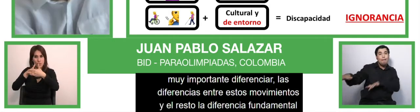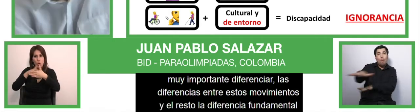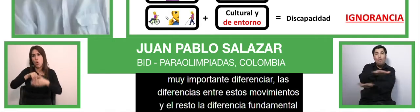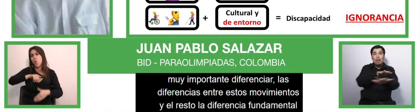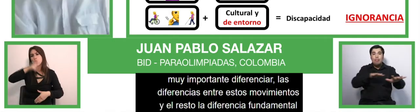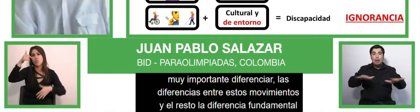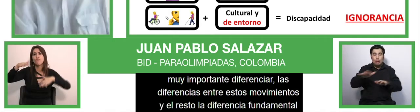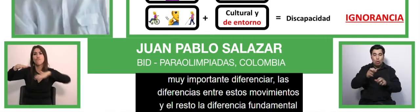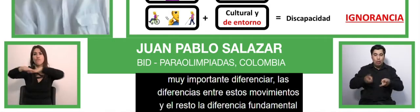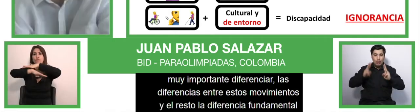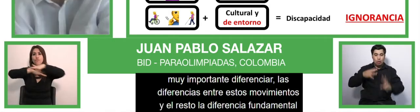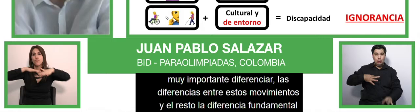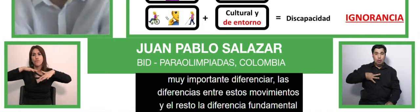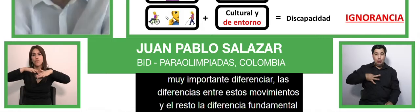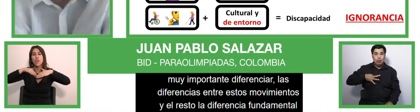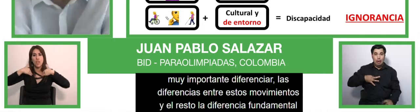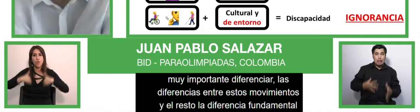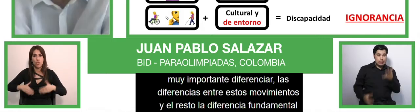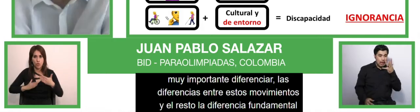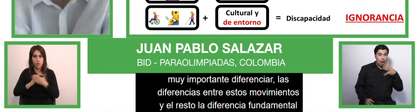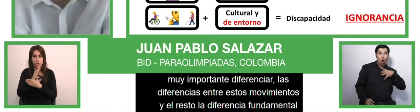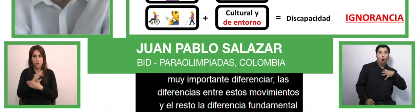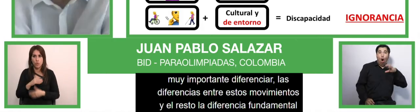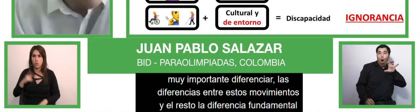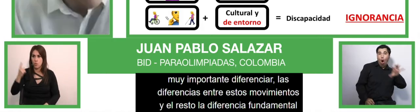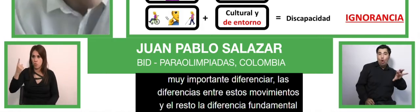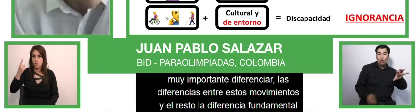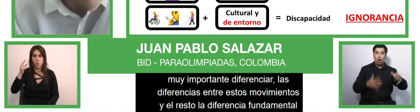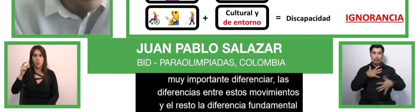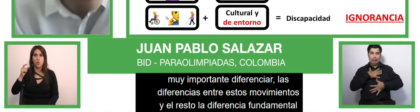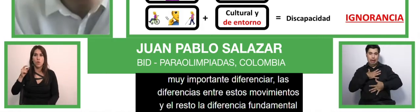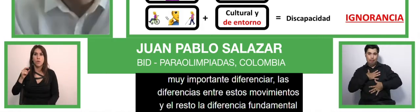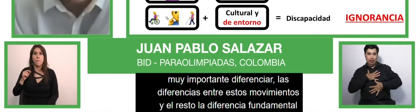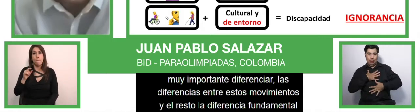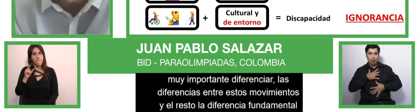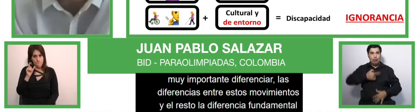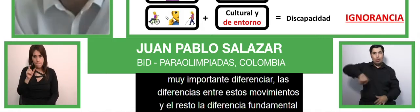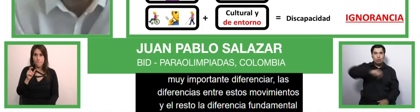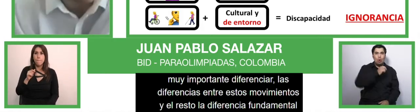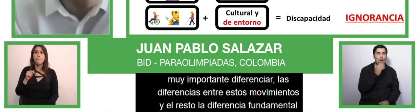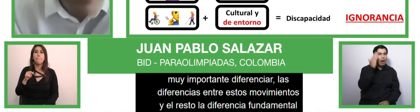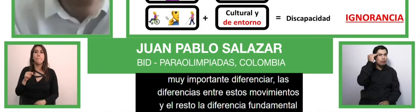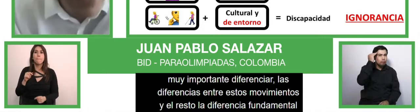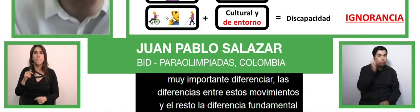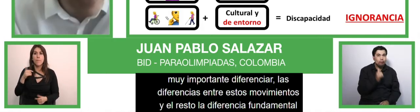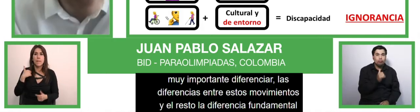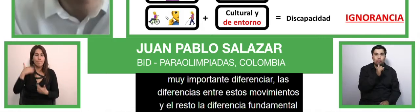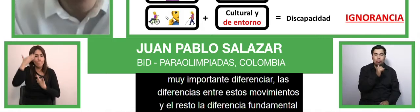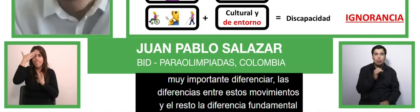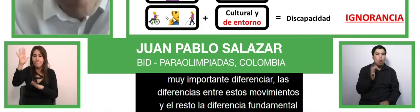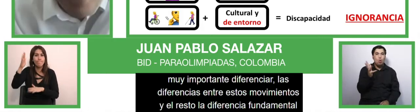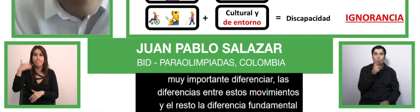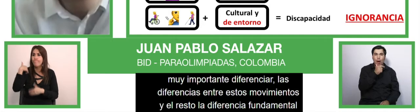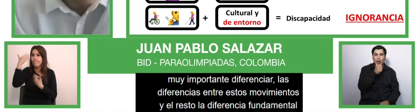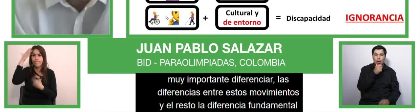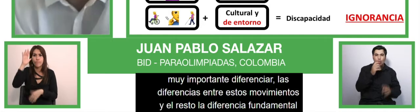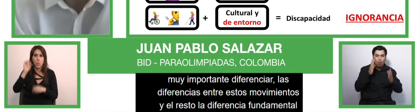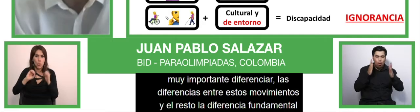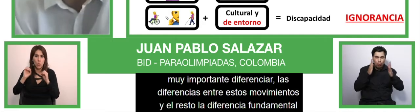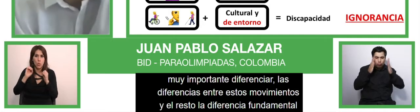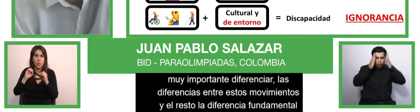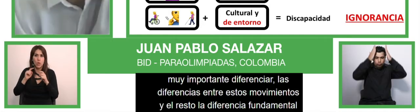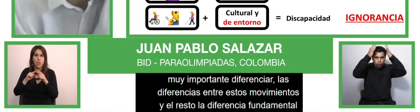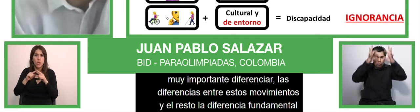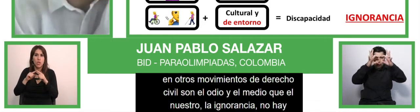son más el odio y el miedo que en el nuestro, que es la ignorancia. Es decir, no hay un Ku Klux Klan persiguiendo a las personas sordas,